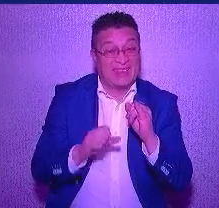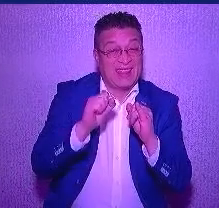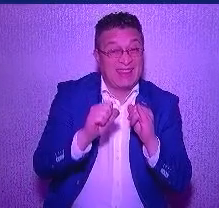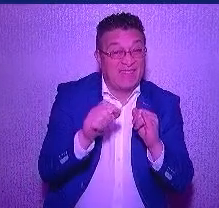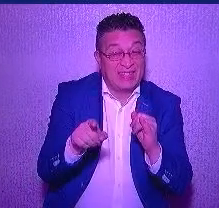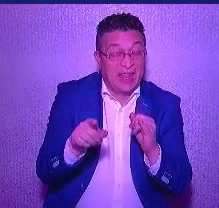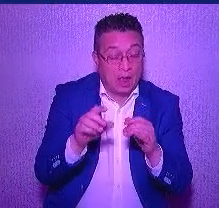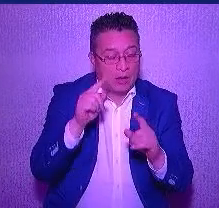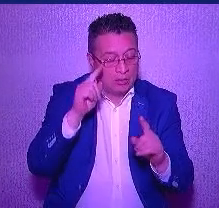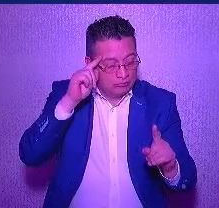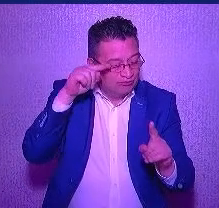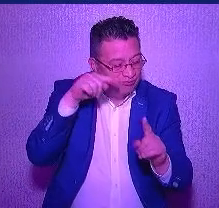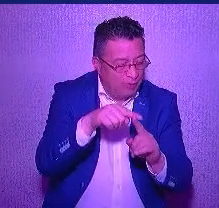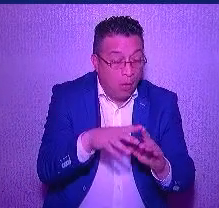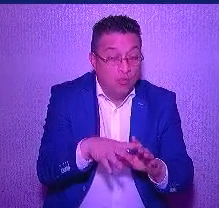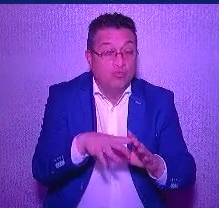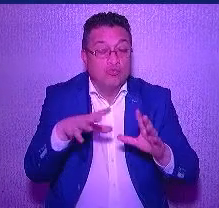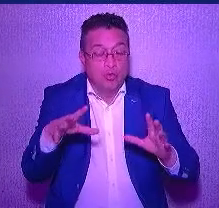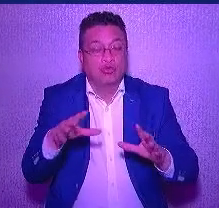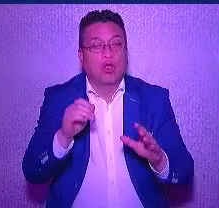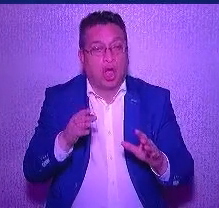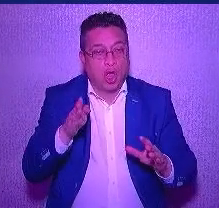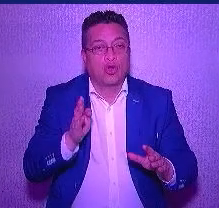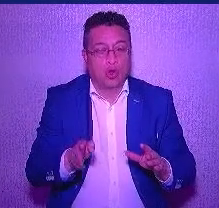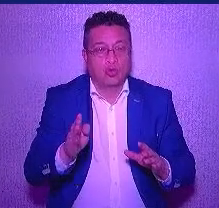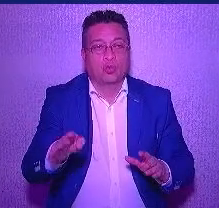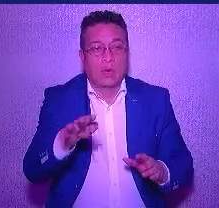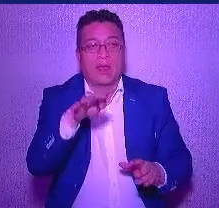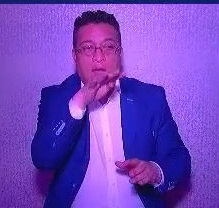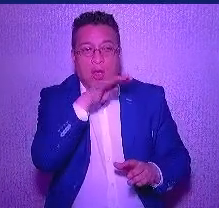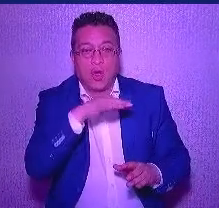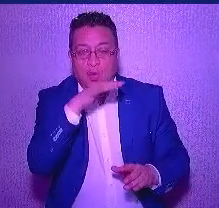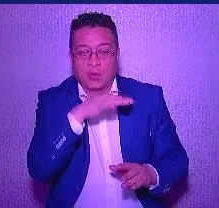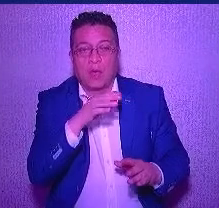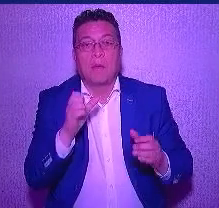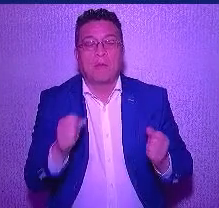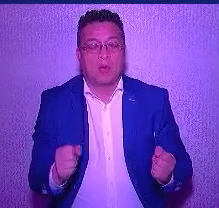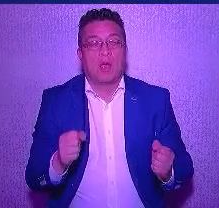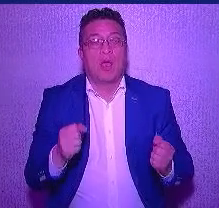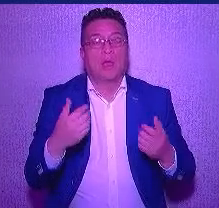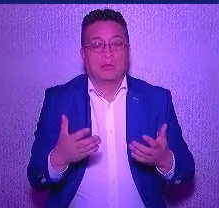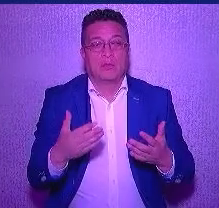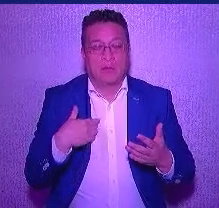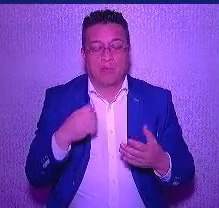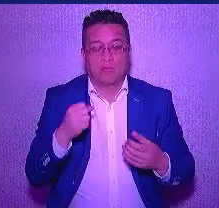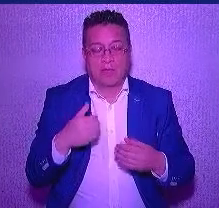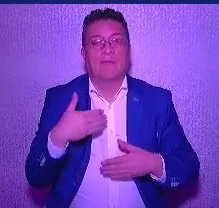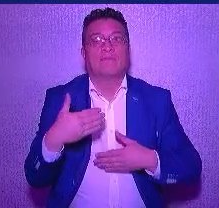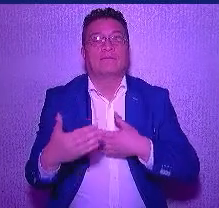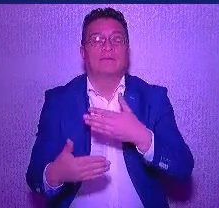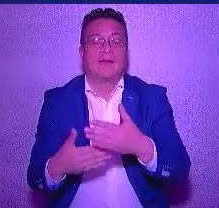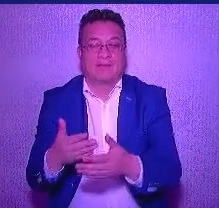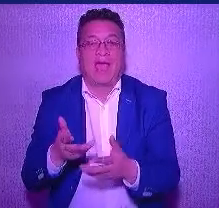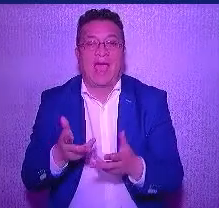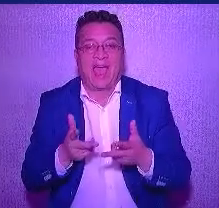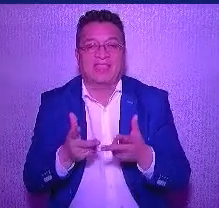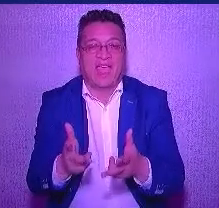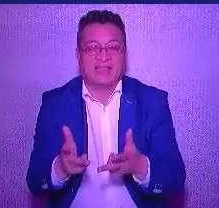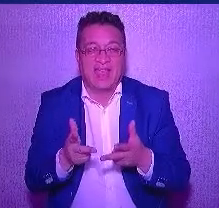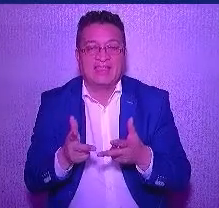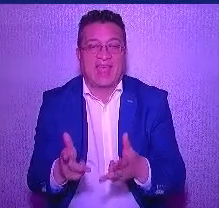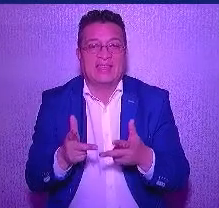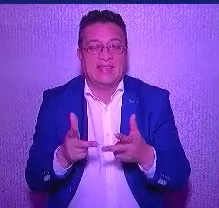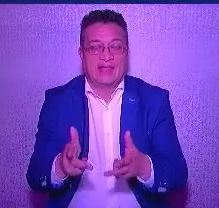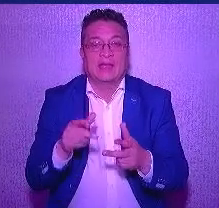centrado en continuar a usarlo para mantener viabilidad del ataque la viabilidad del ataque